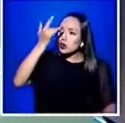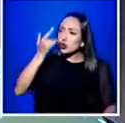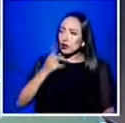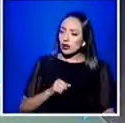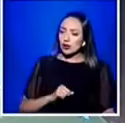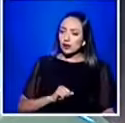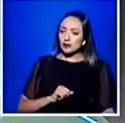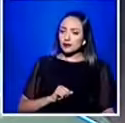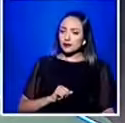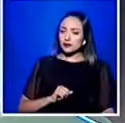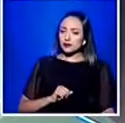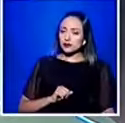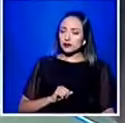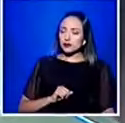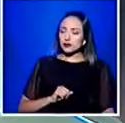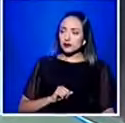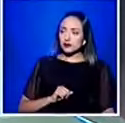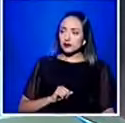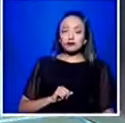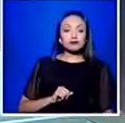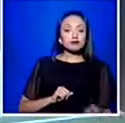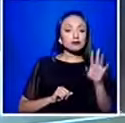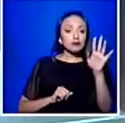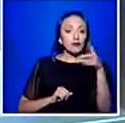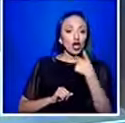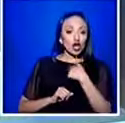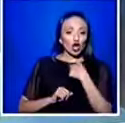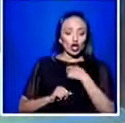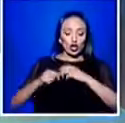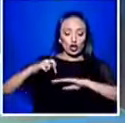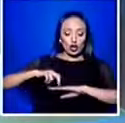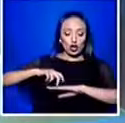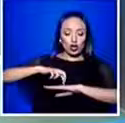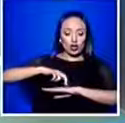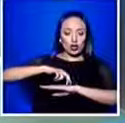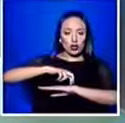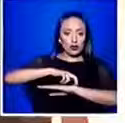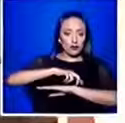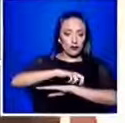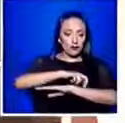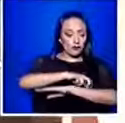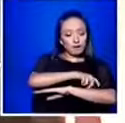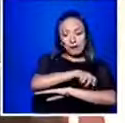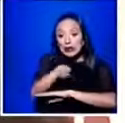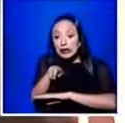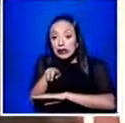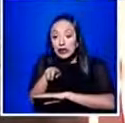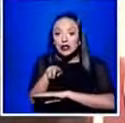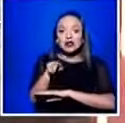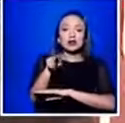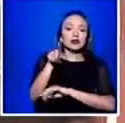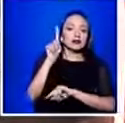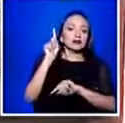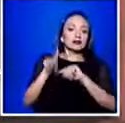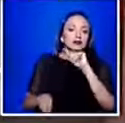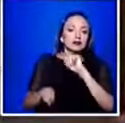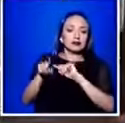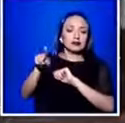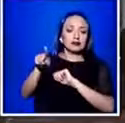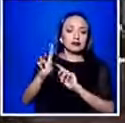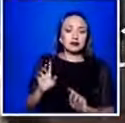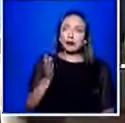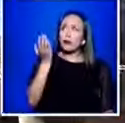días. Nosotros estábamos pasando, íbamos a salir por este acceso importante, pero no está listo todavía. Fue